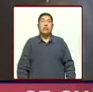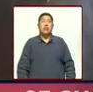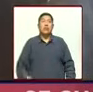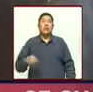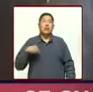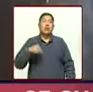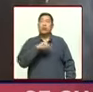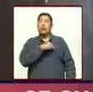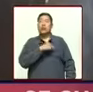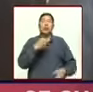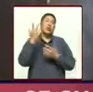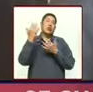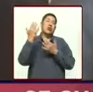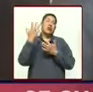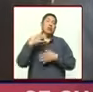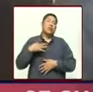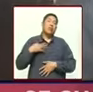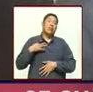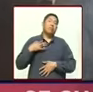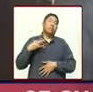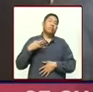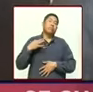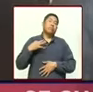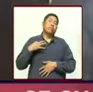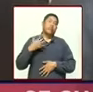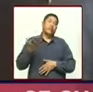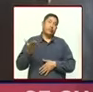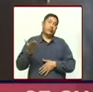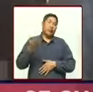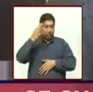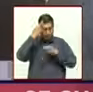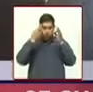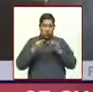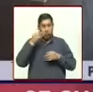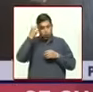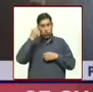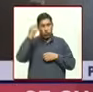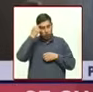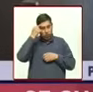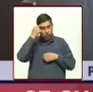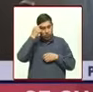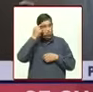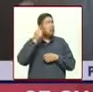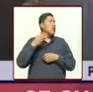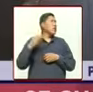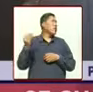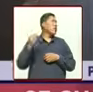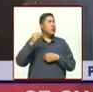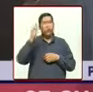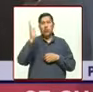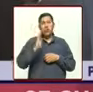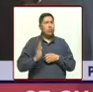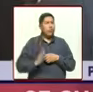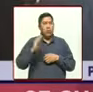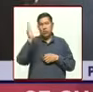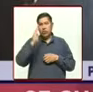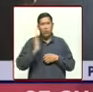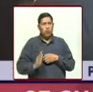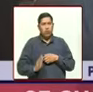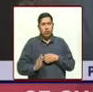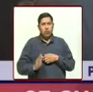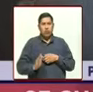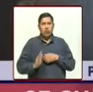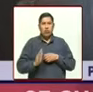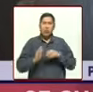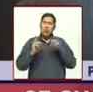Estamos esperando su voluntad, su decisión. El gobierno, pero nunca, nunca atendió la